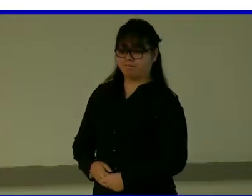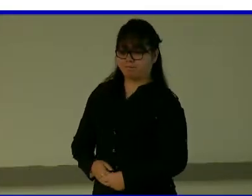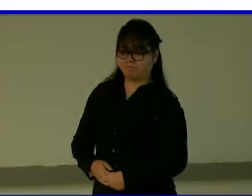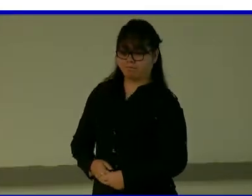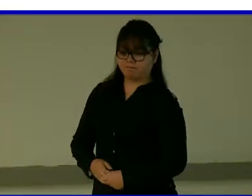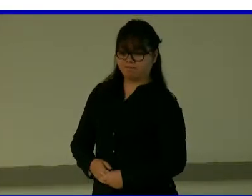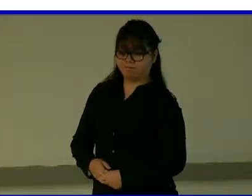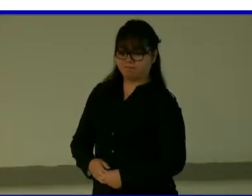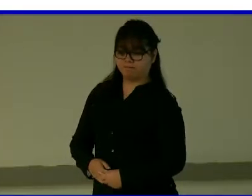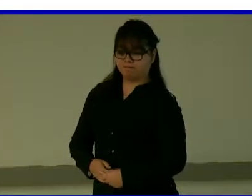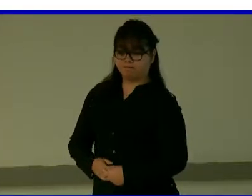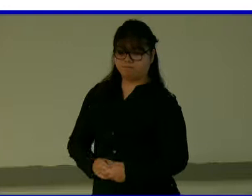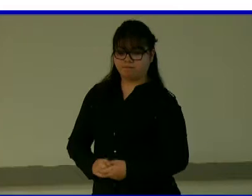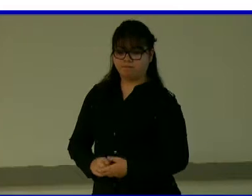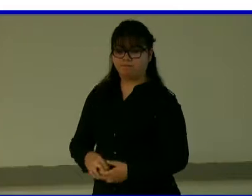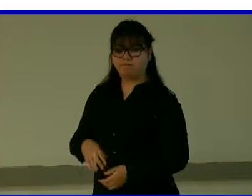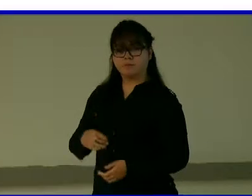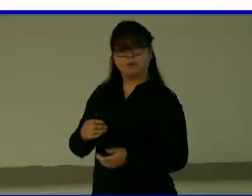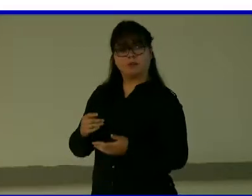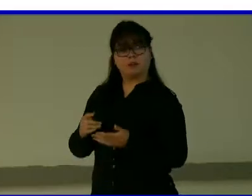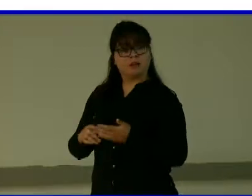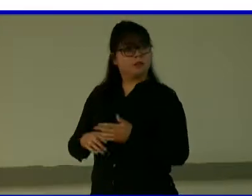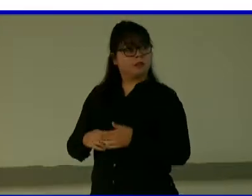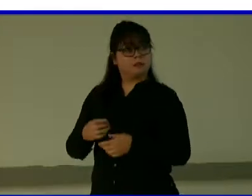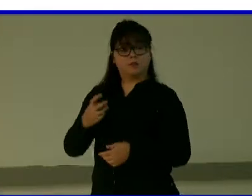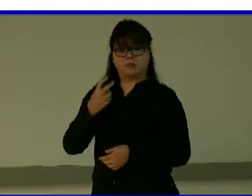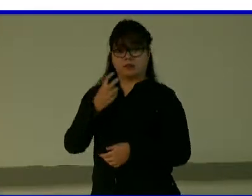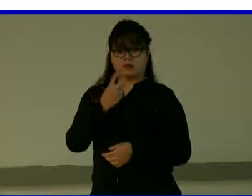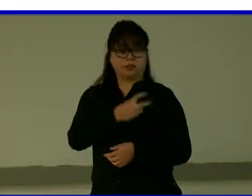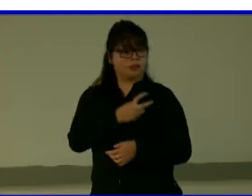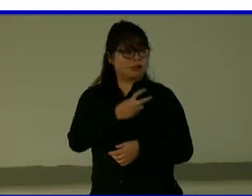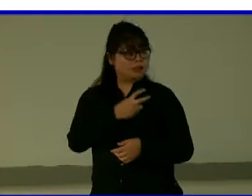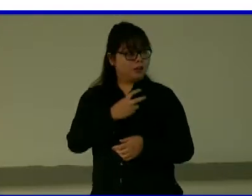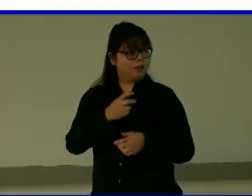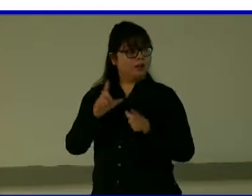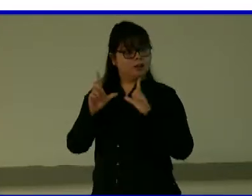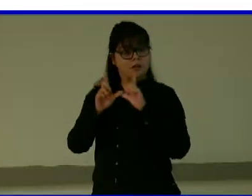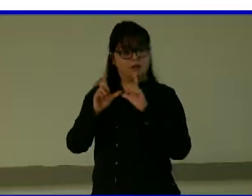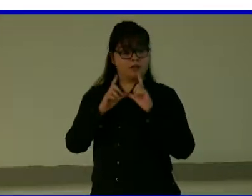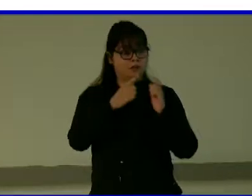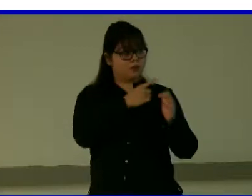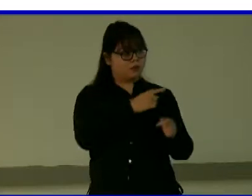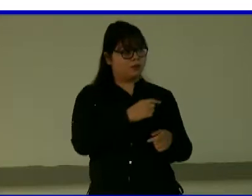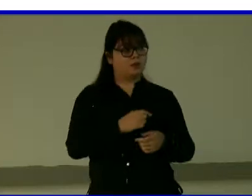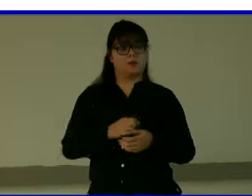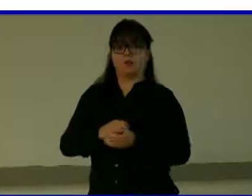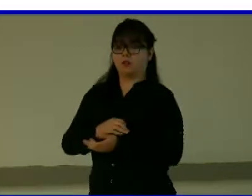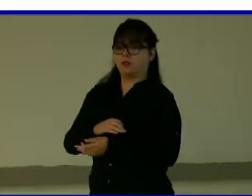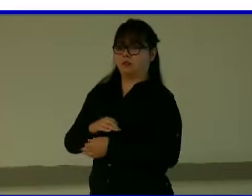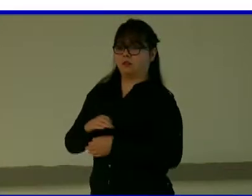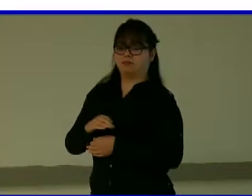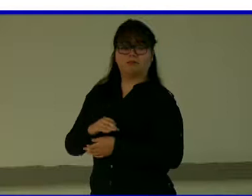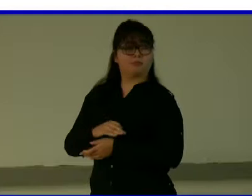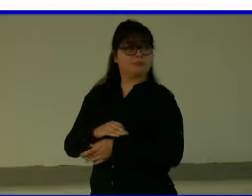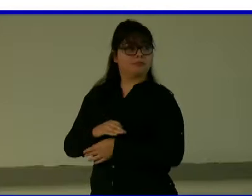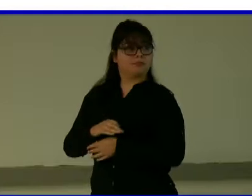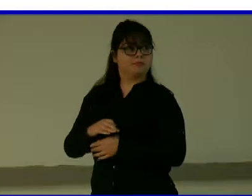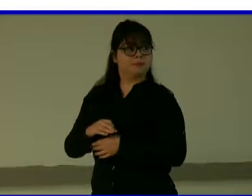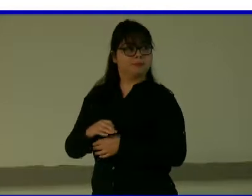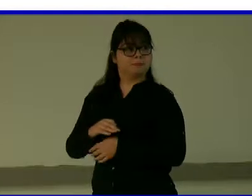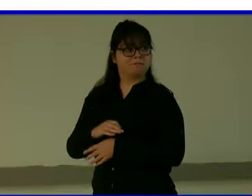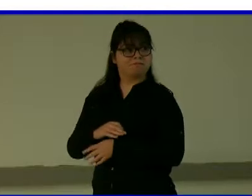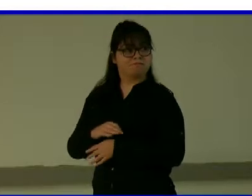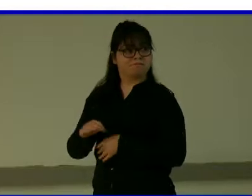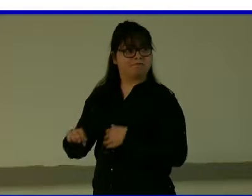la especificidad no es muy alta. Me dice que vivo en México, pero no sé si estoy en Monterrey, en Ciudad de México, en Cancún o en